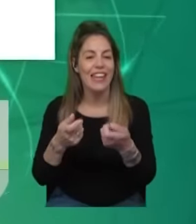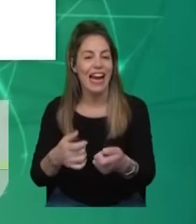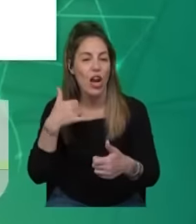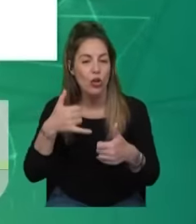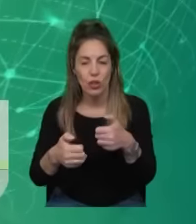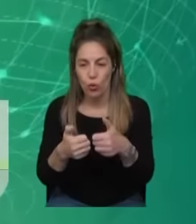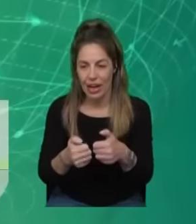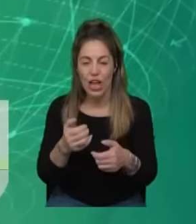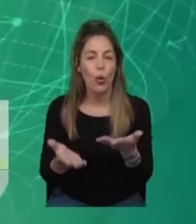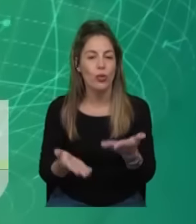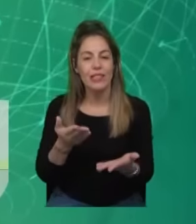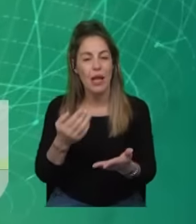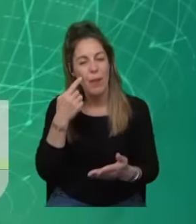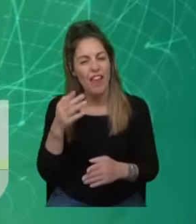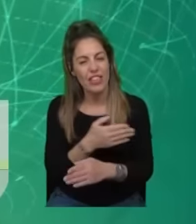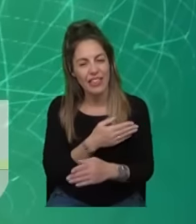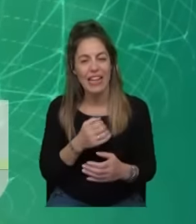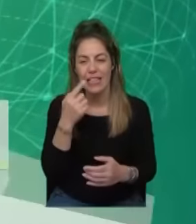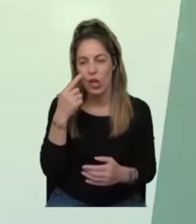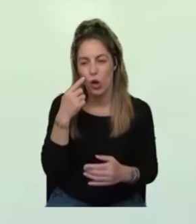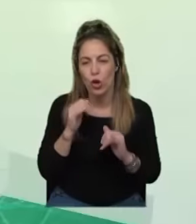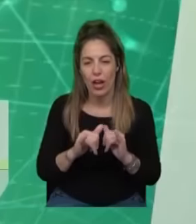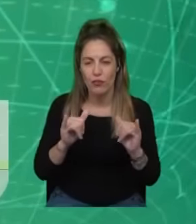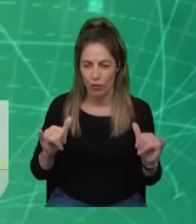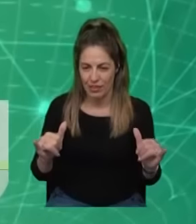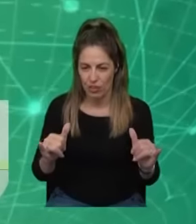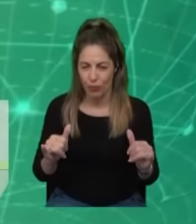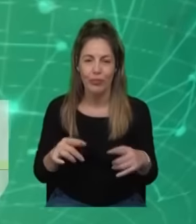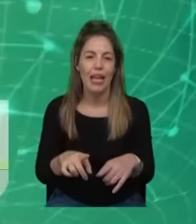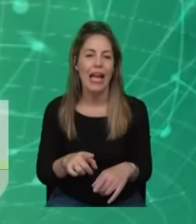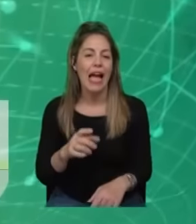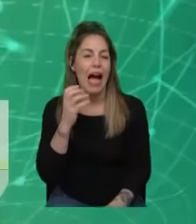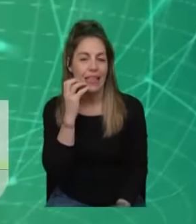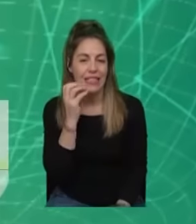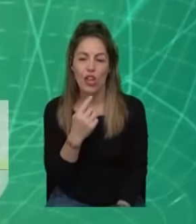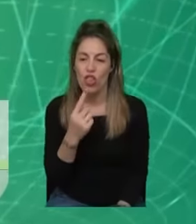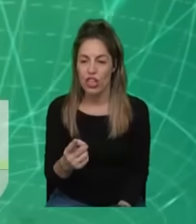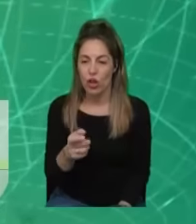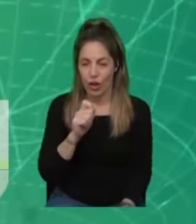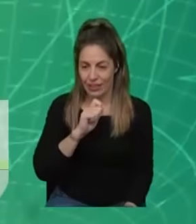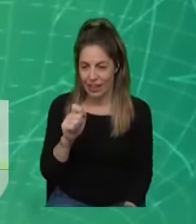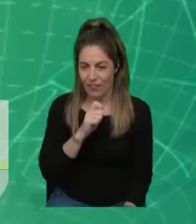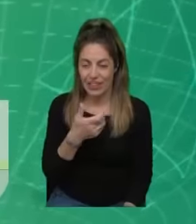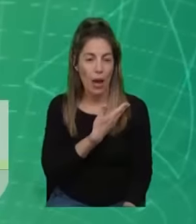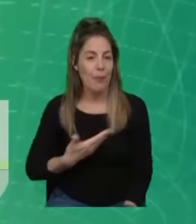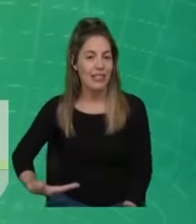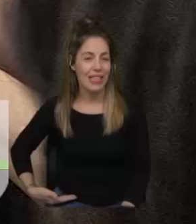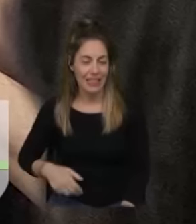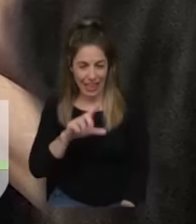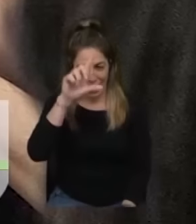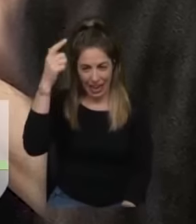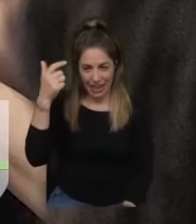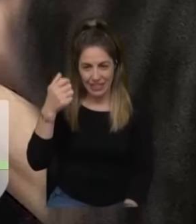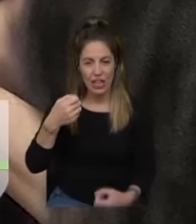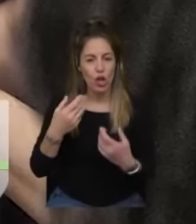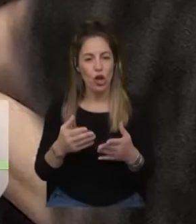justicia para evitar que se filtren contenidos a la prensa. Alejandro Astesiano dijo en una entrevista que el presidente Luis Lacalle Pou lo